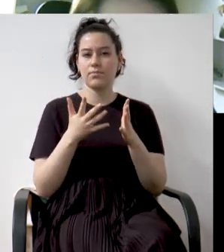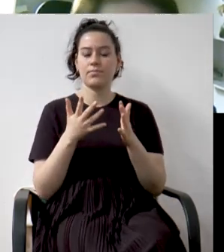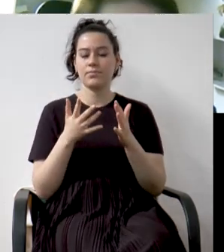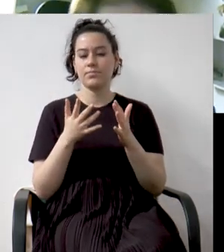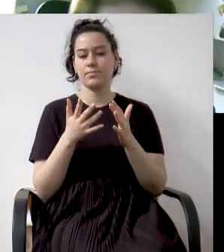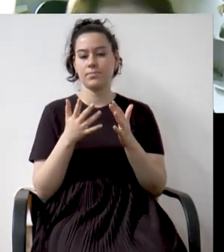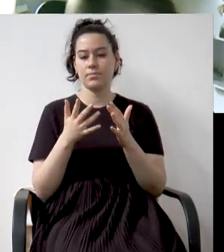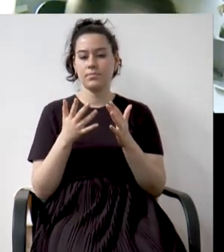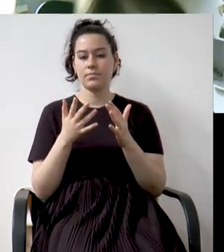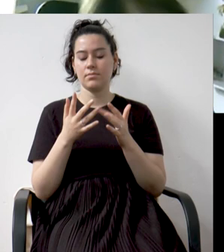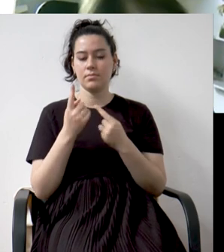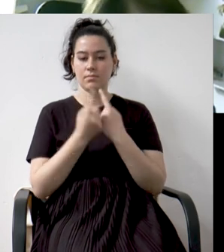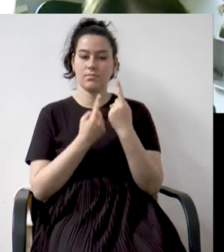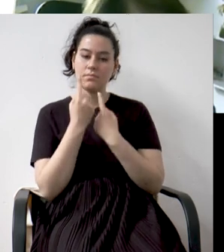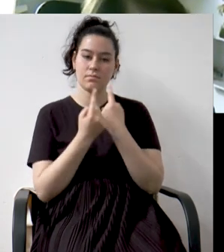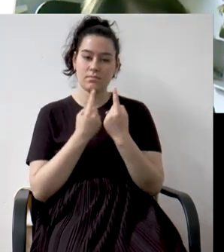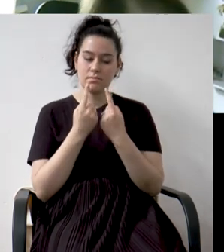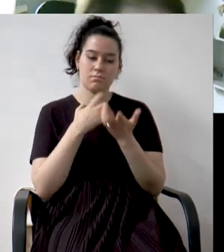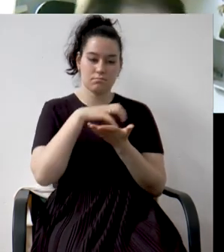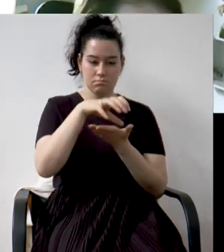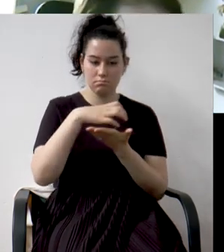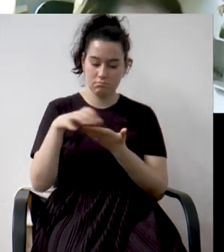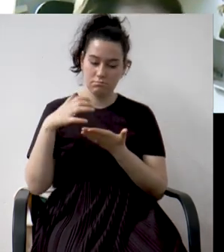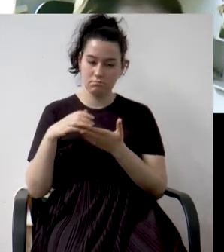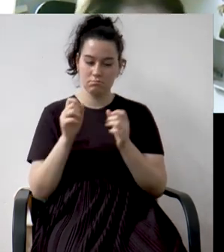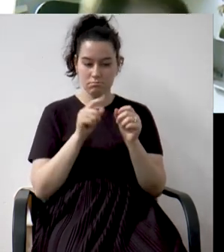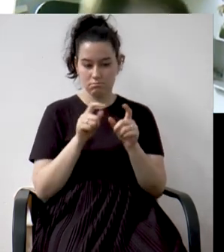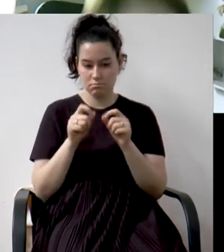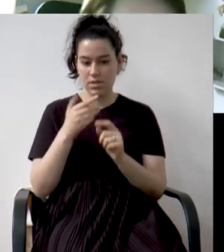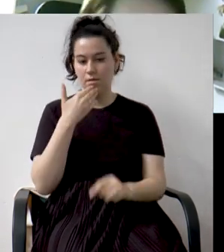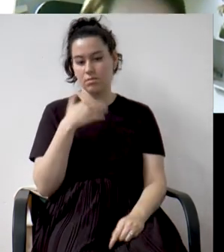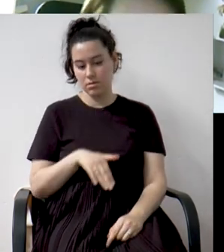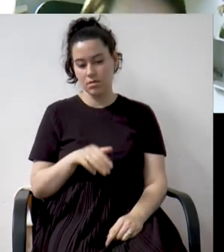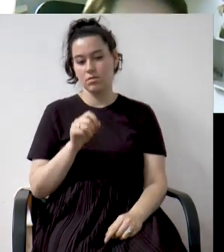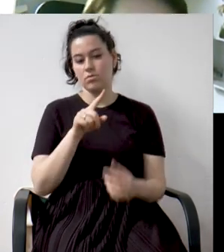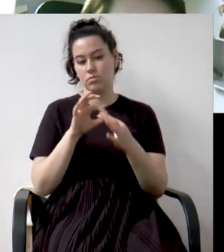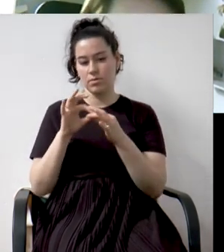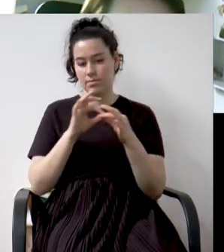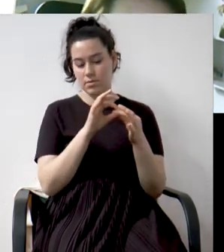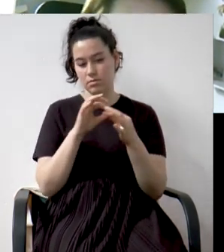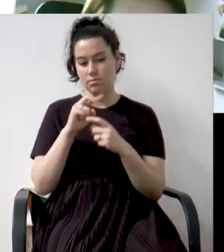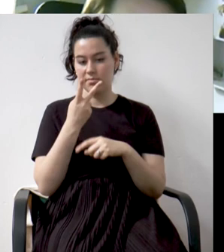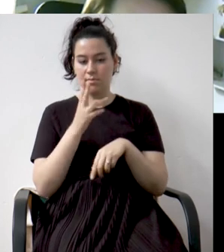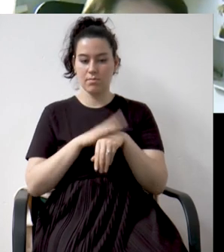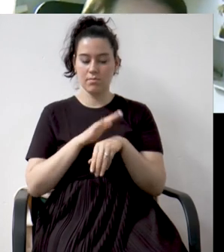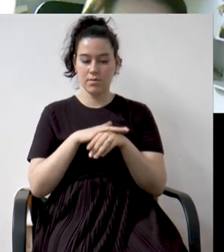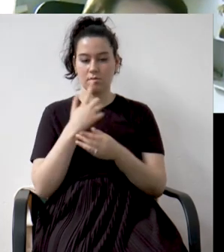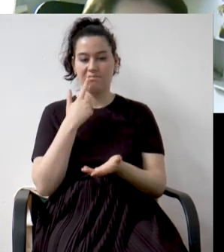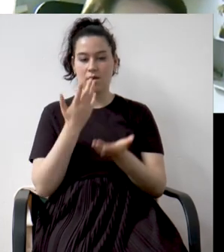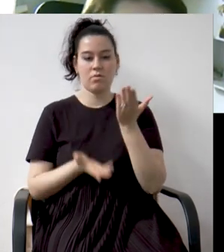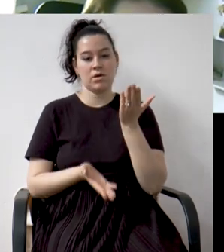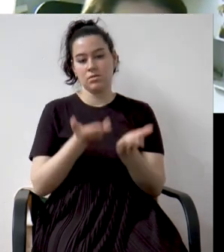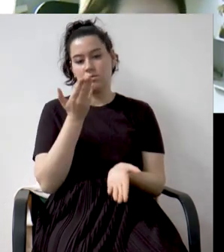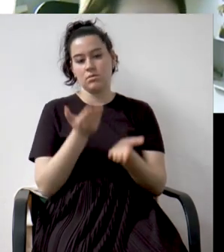adscripción a determinado departamento, entender esa doble dependencia, que en el momento de evaluación va a tener la